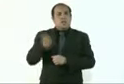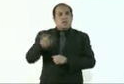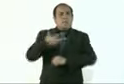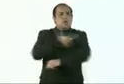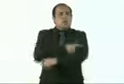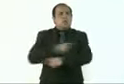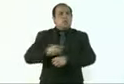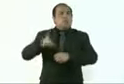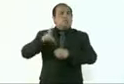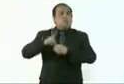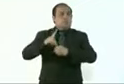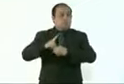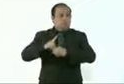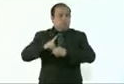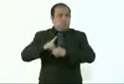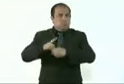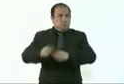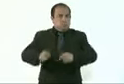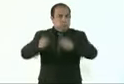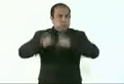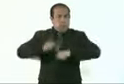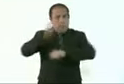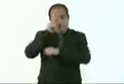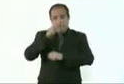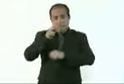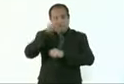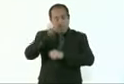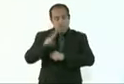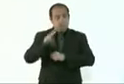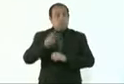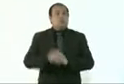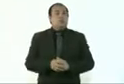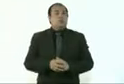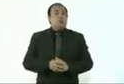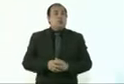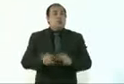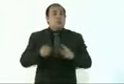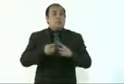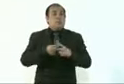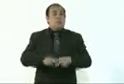donó a México, inicia